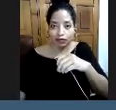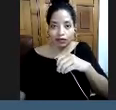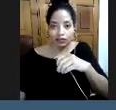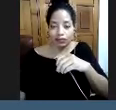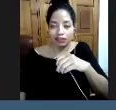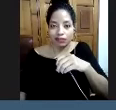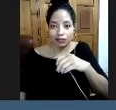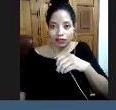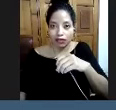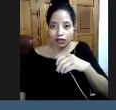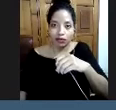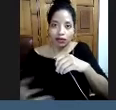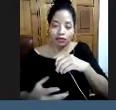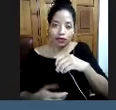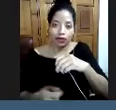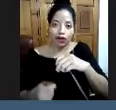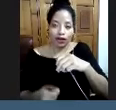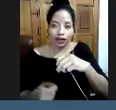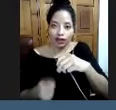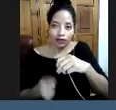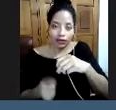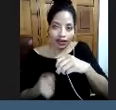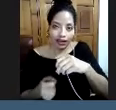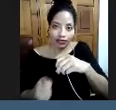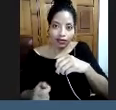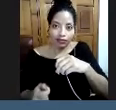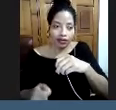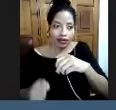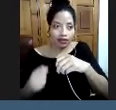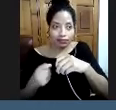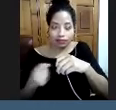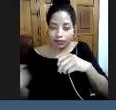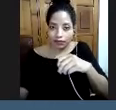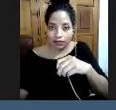se están utilizando para el tema de educación, como por ejemplo Google Classroom,